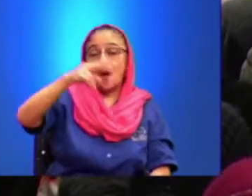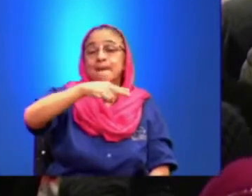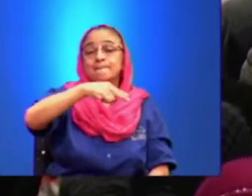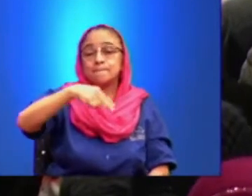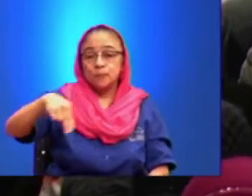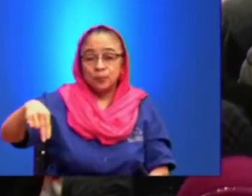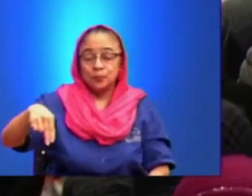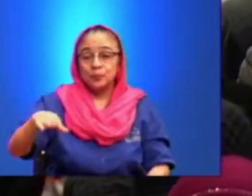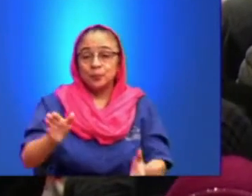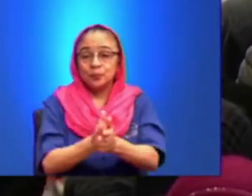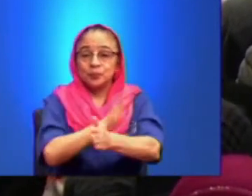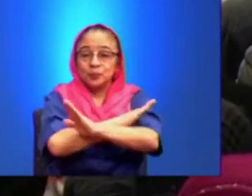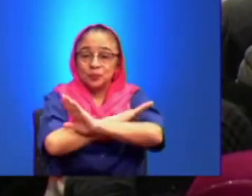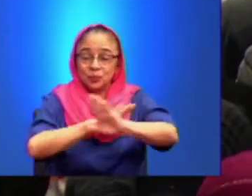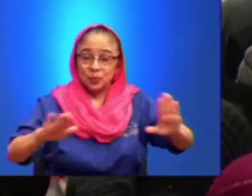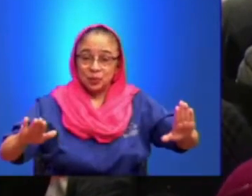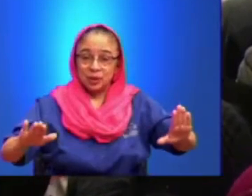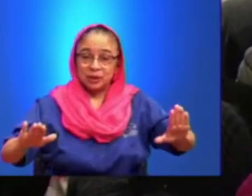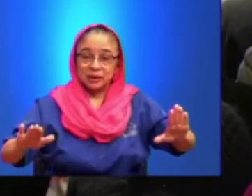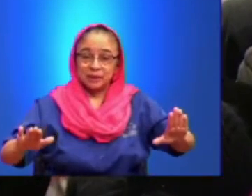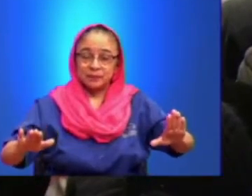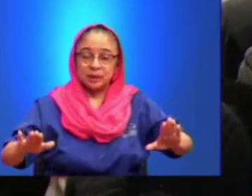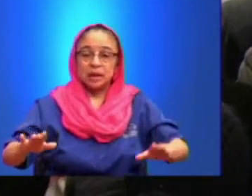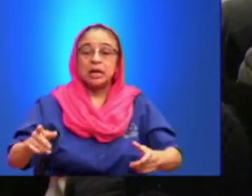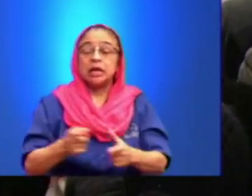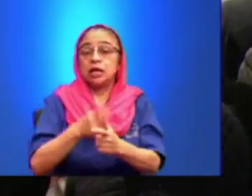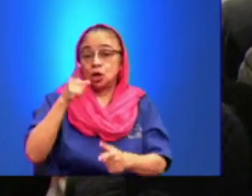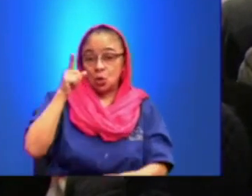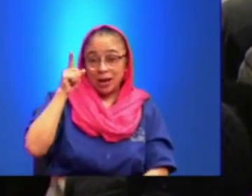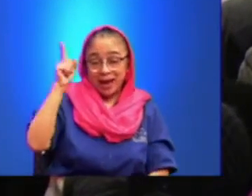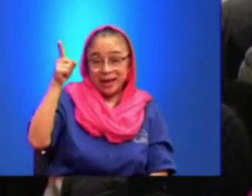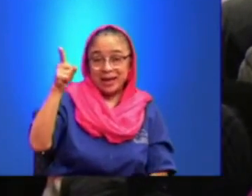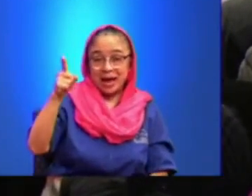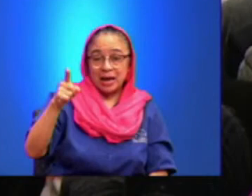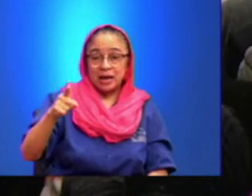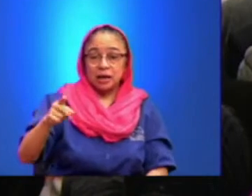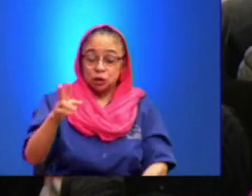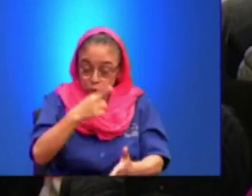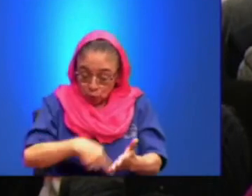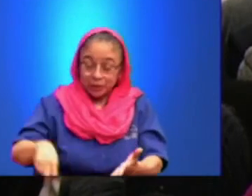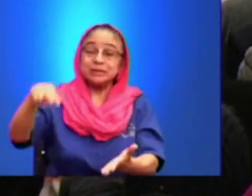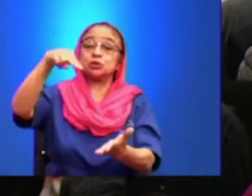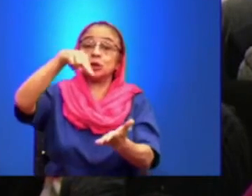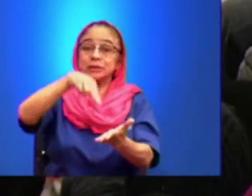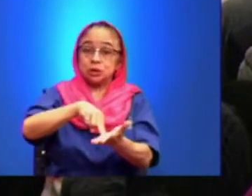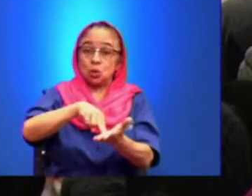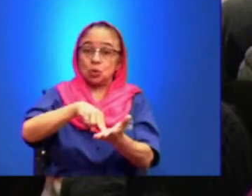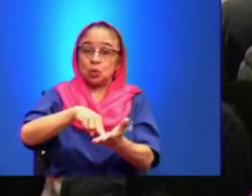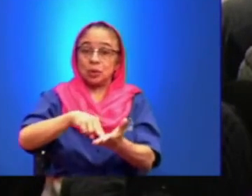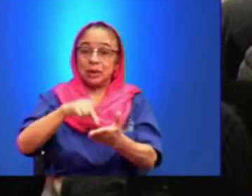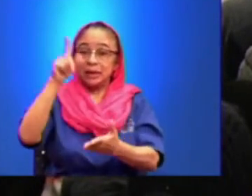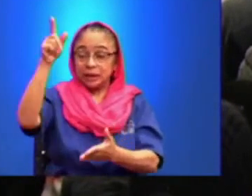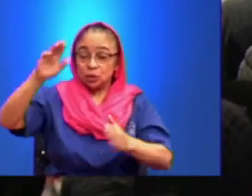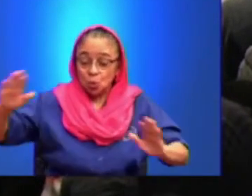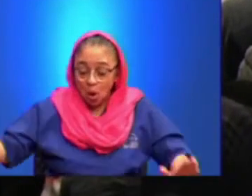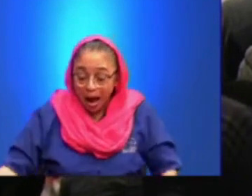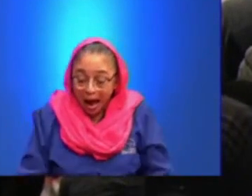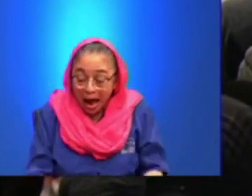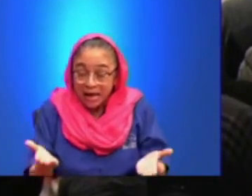ella tu resurrección y con ella tu atención